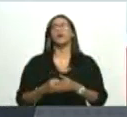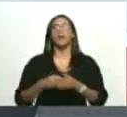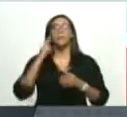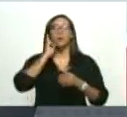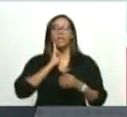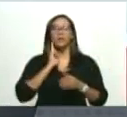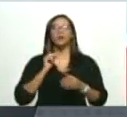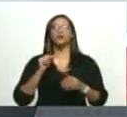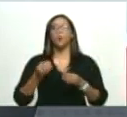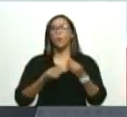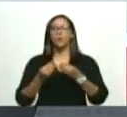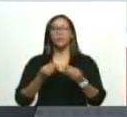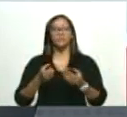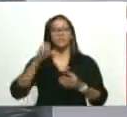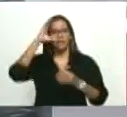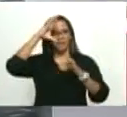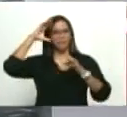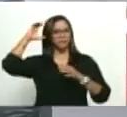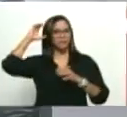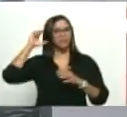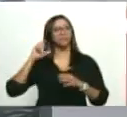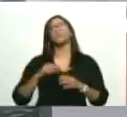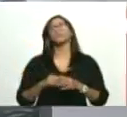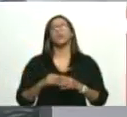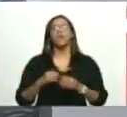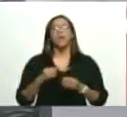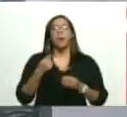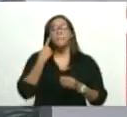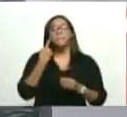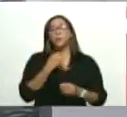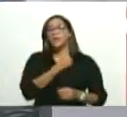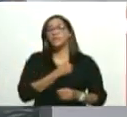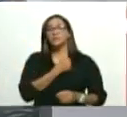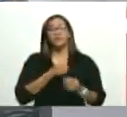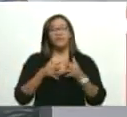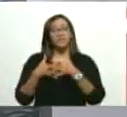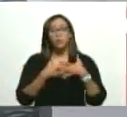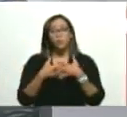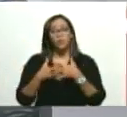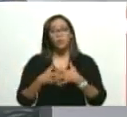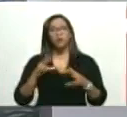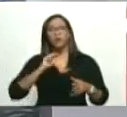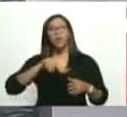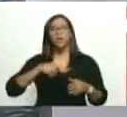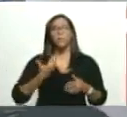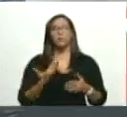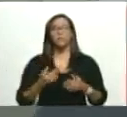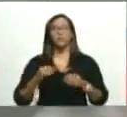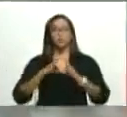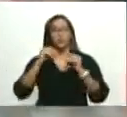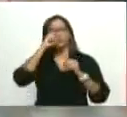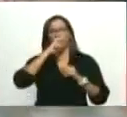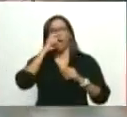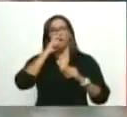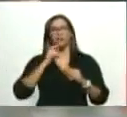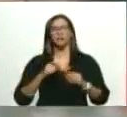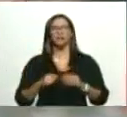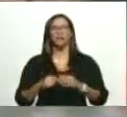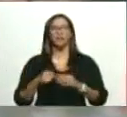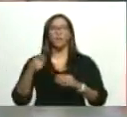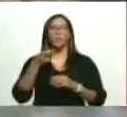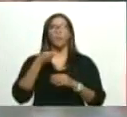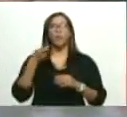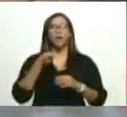recibe en la Cancillería esto? Bueno, es muy lamentable que Estados Unidos no haya podido, después de todos estos años, buscar